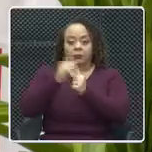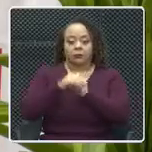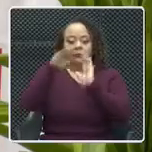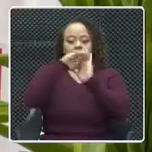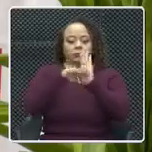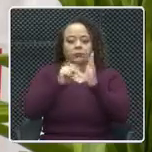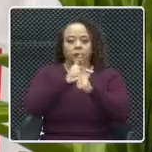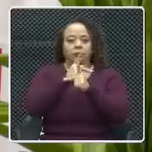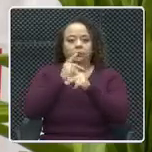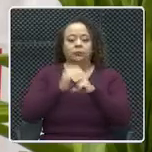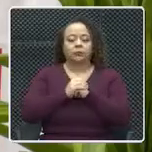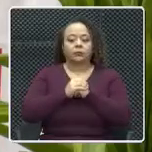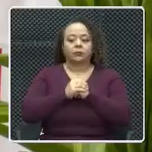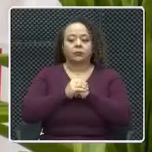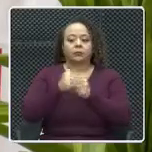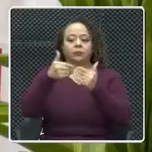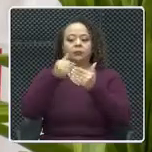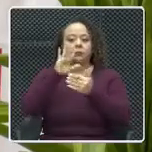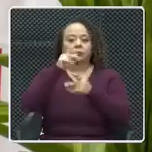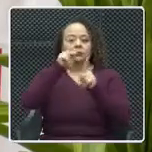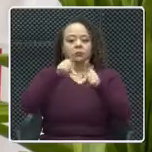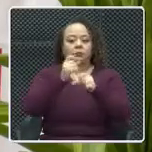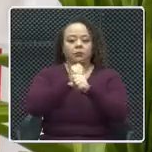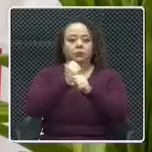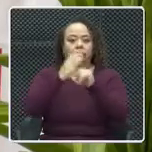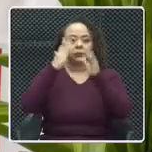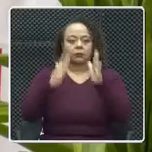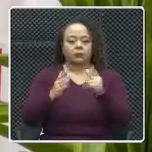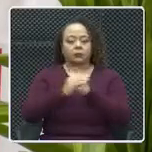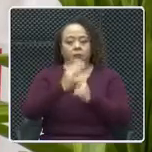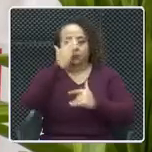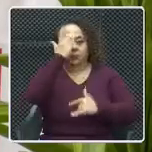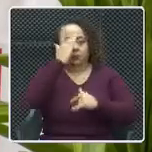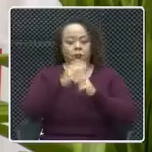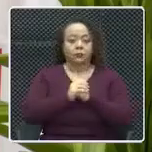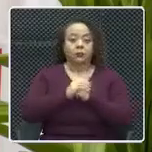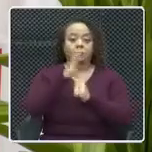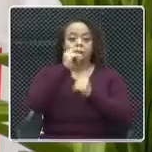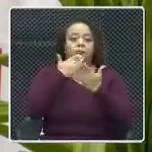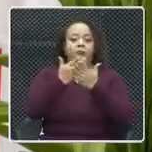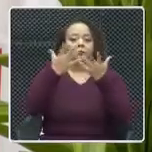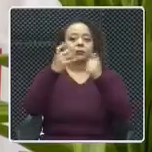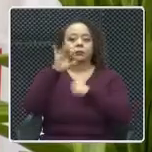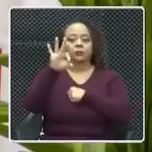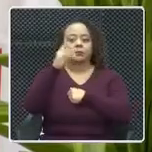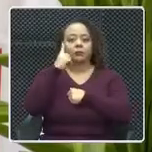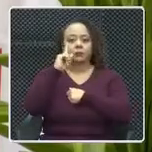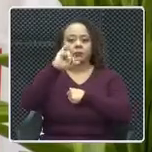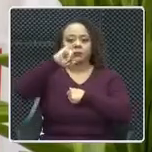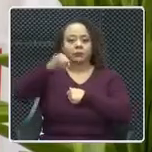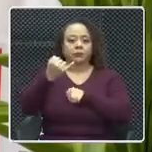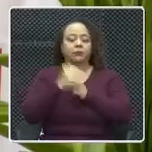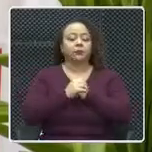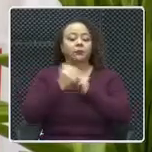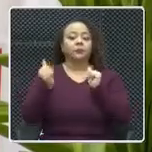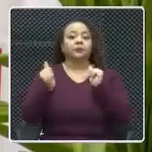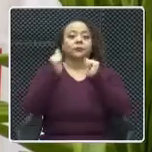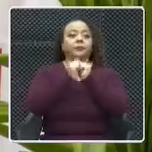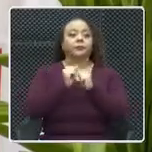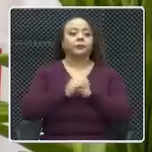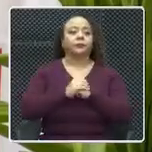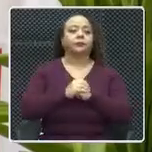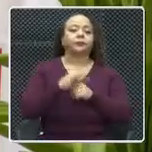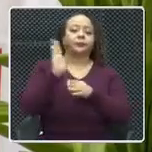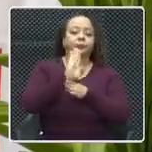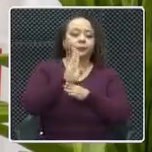de prevención antes de que sus personas trabajadoras se enfermen. Y bueno, queremos invitarlos para el día jueves que nos acompañen en